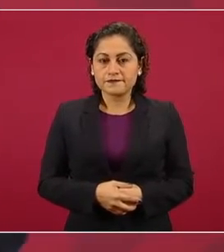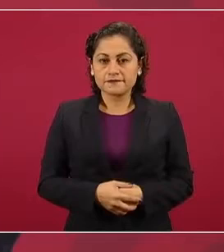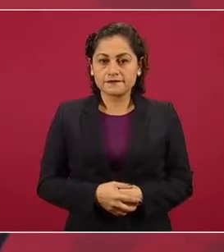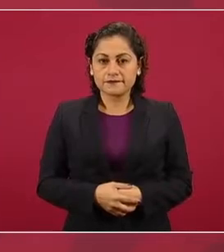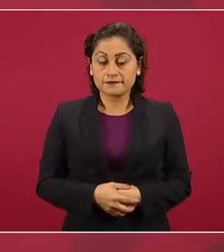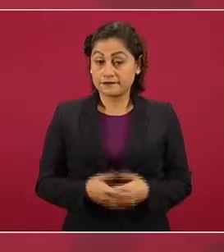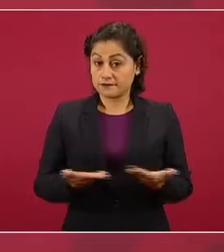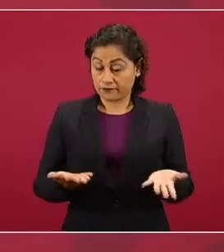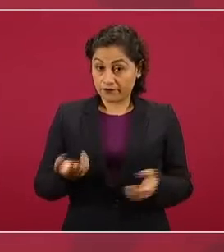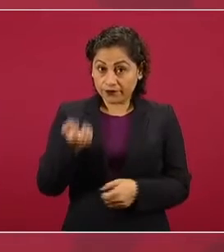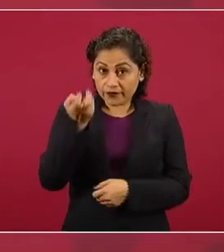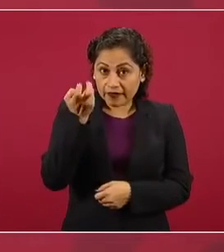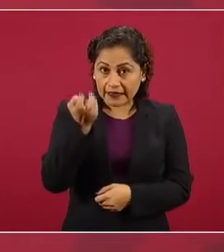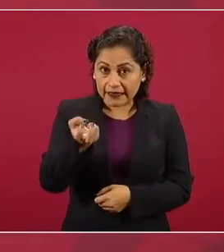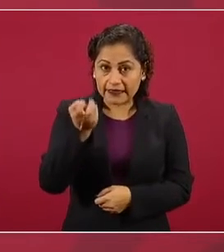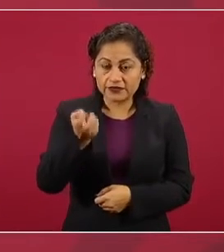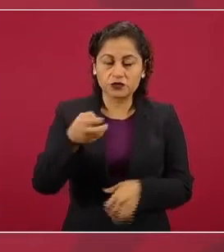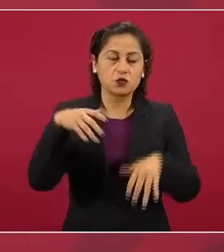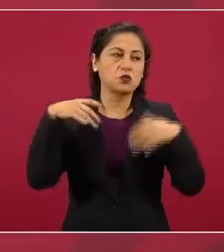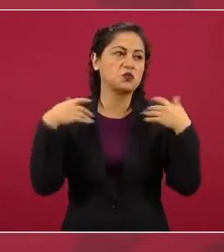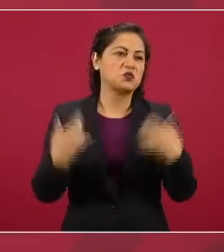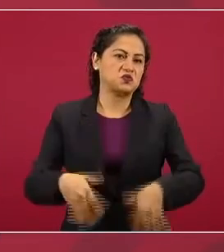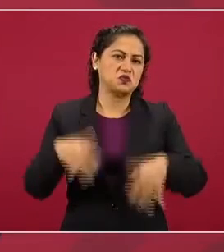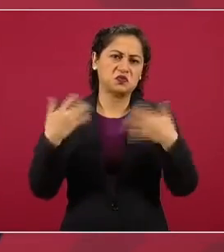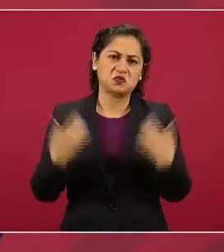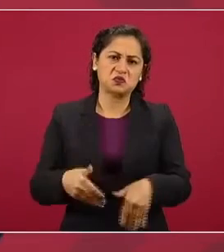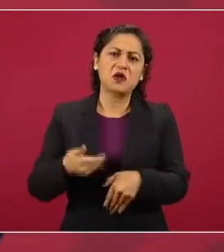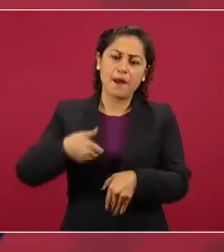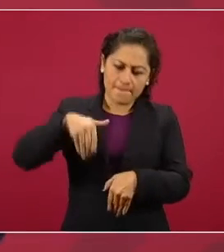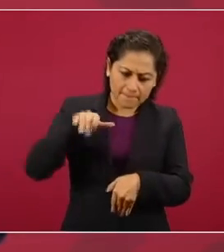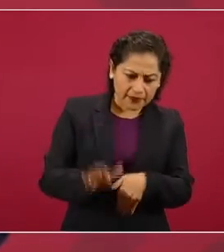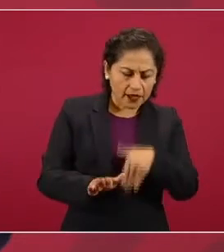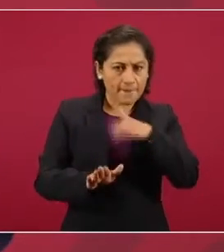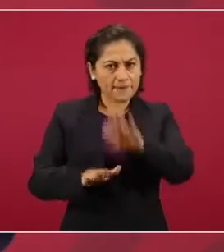Esto es un gran avance.